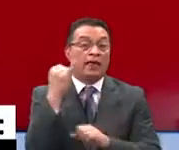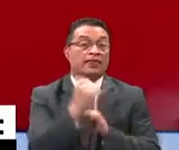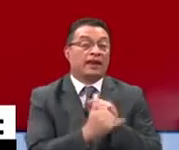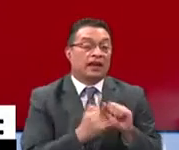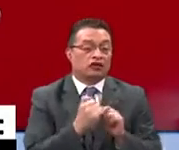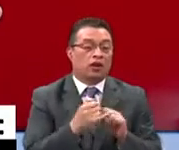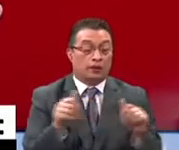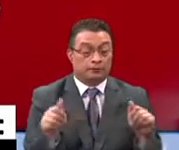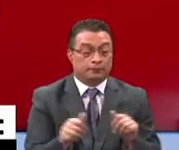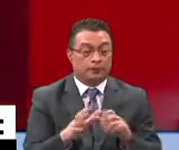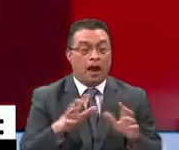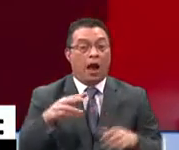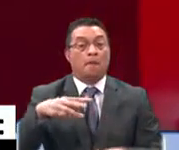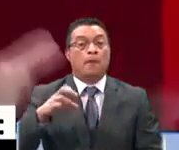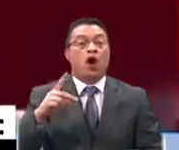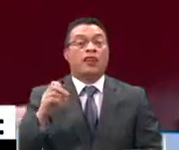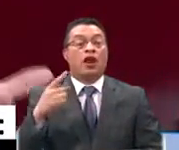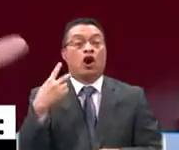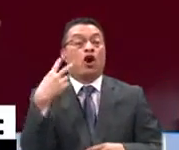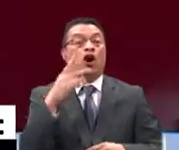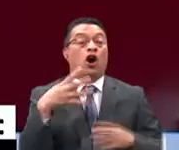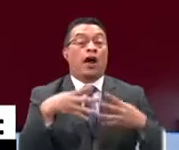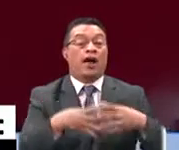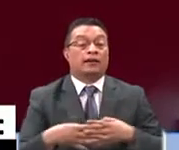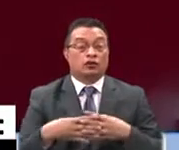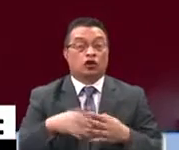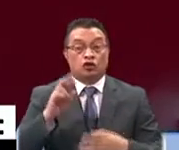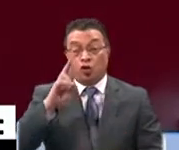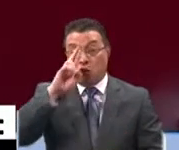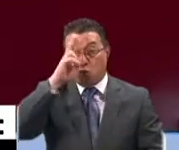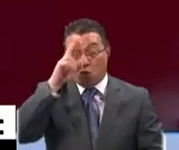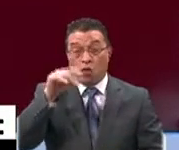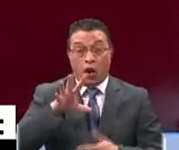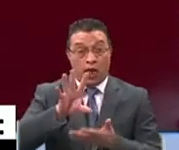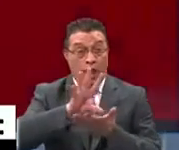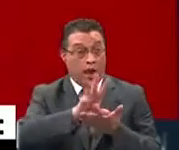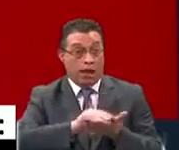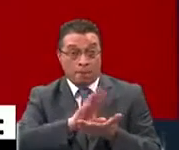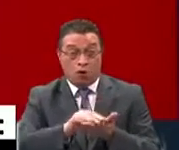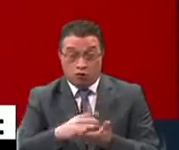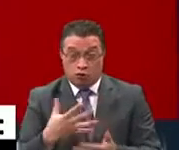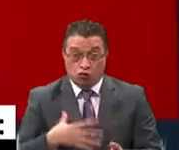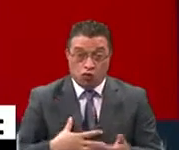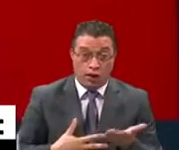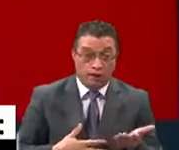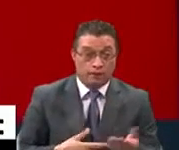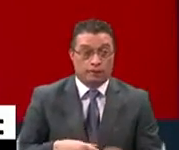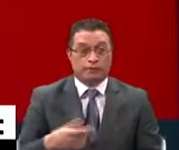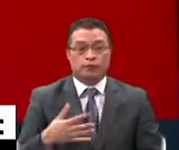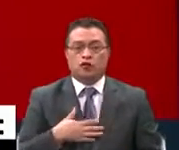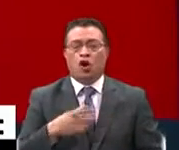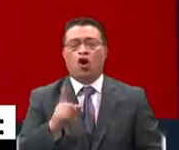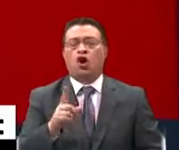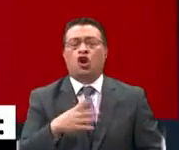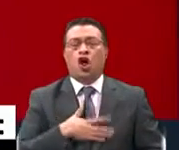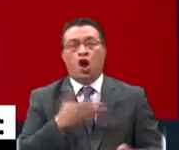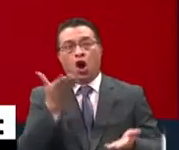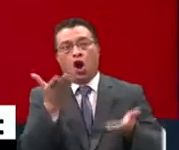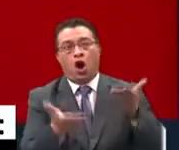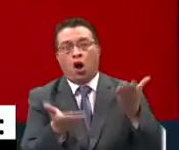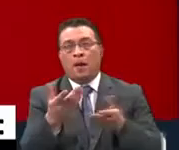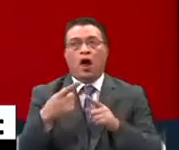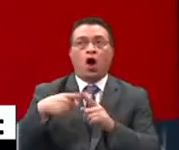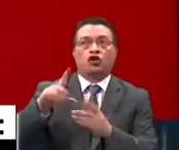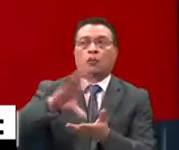internacional, acercarse más a modelos como el norteamericano y el de Uruguay que mencionaba como ejemplo Patricio Bustos. Mire, yo no voy a hacer comparaciones respecto de